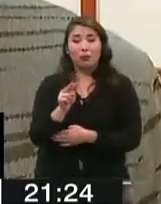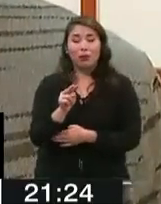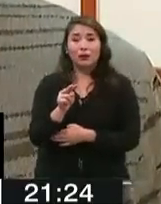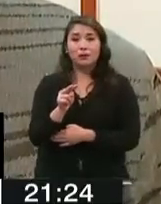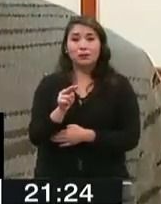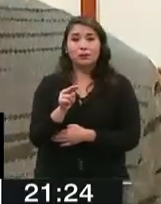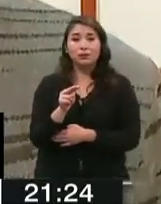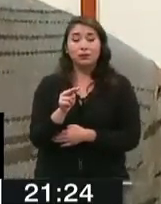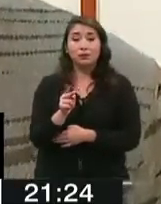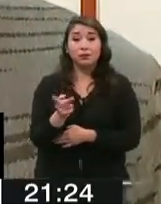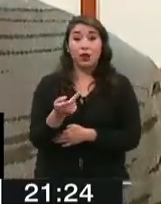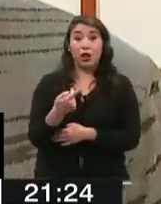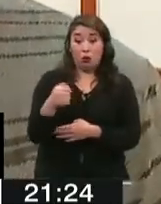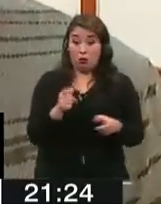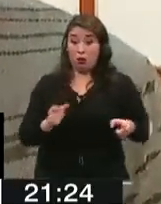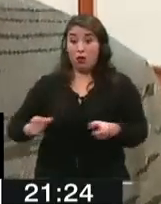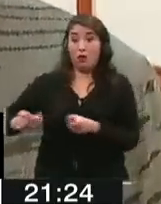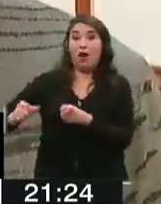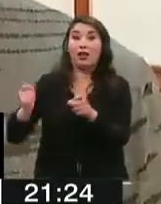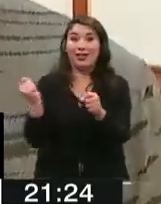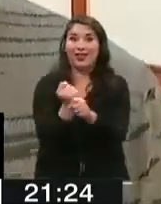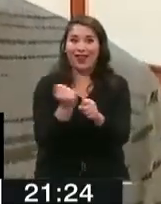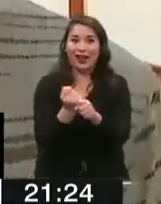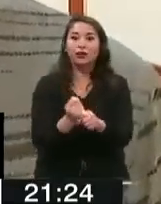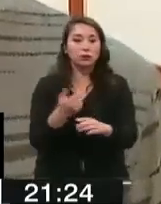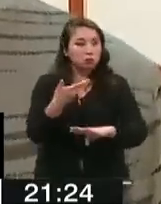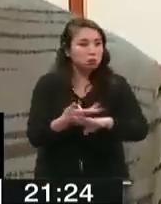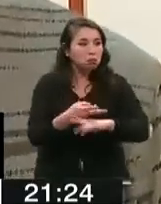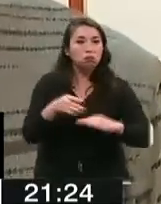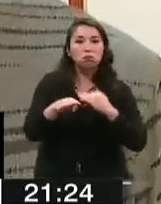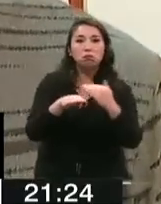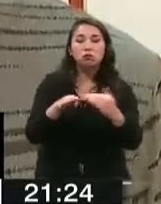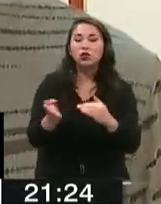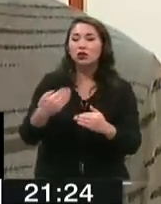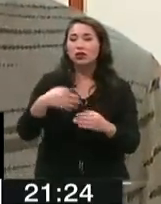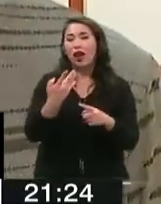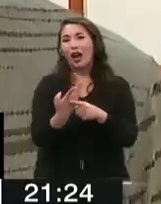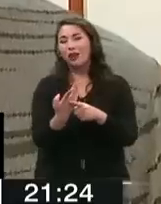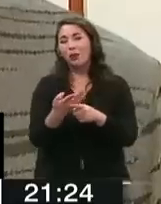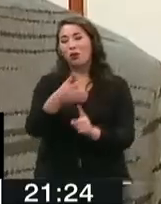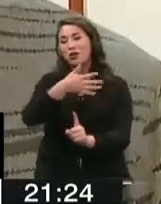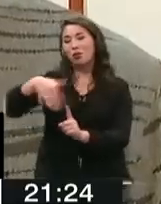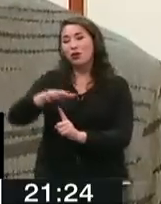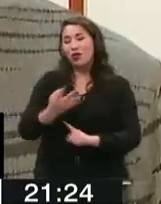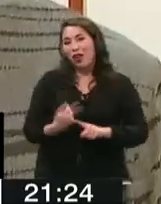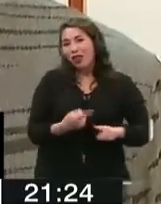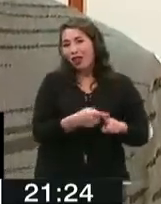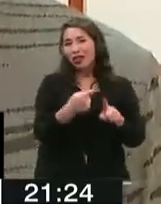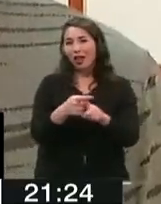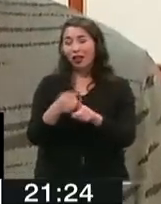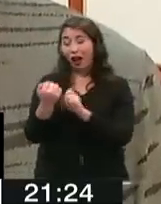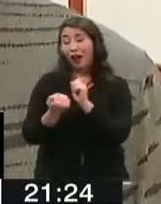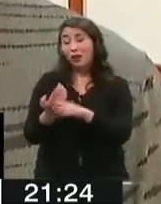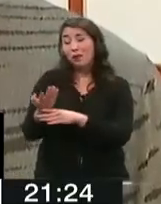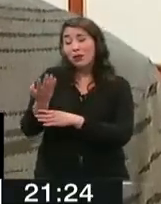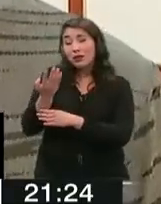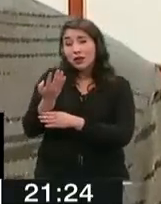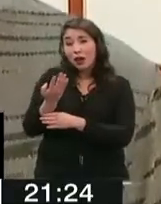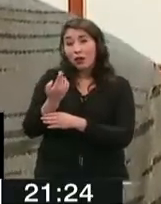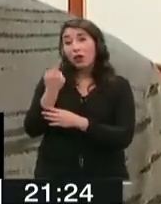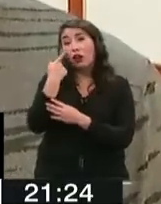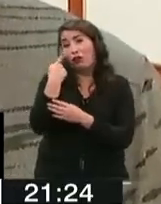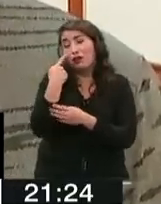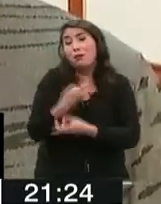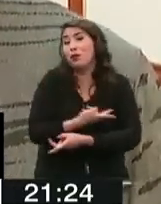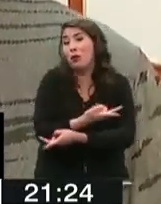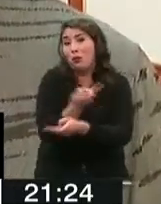nuestras policías trabajando en el terreno. Hemos tenido un par de situaciones que el año pasado fueron de conocimiento